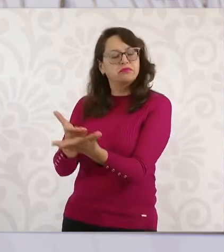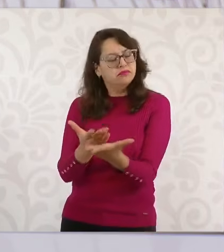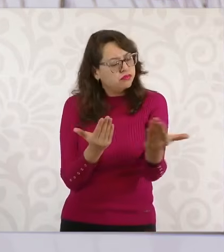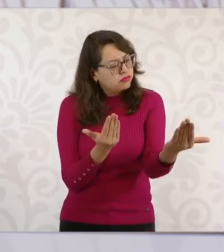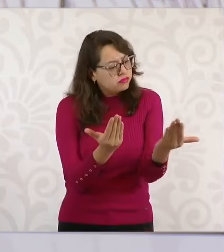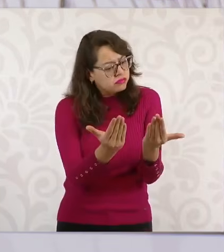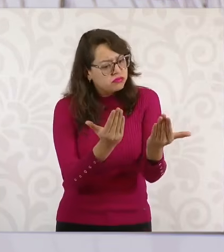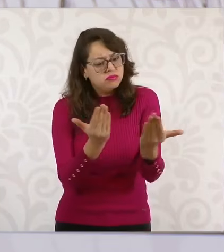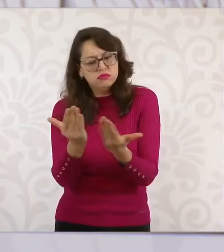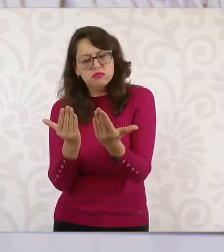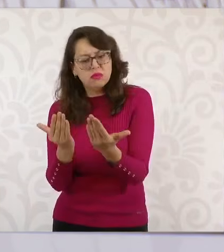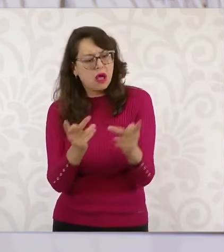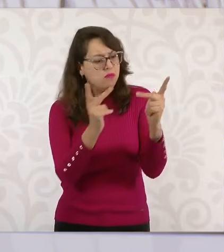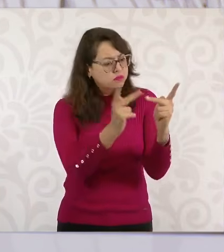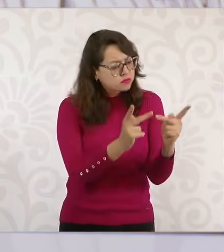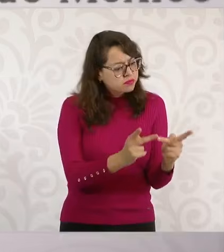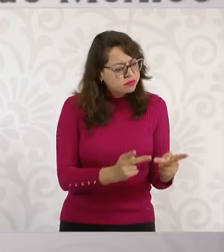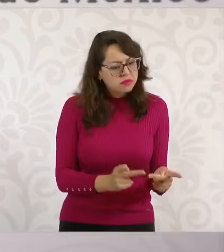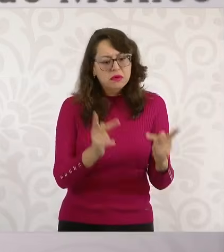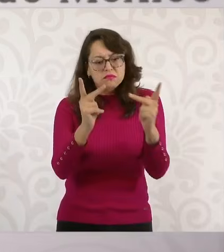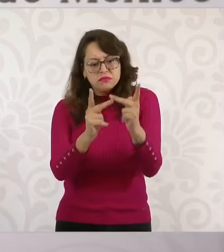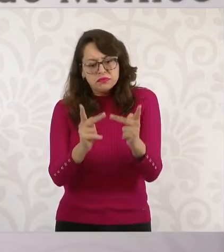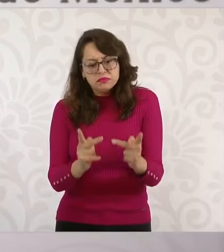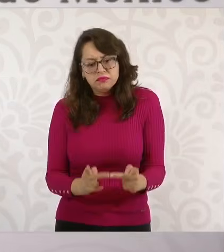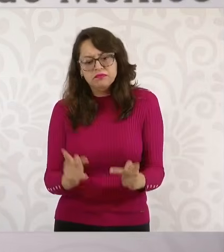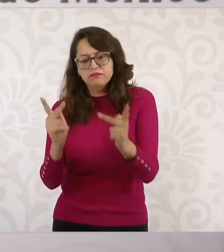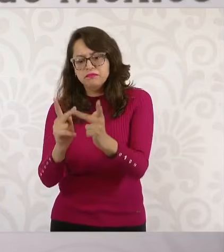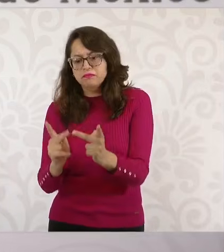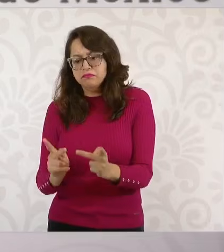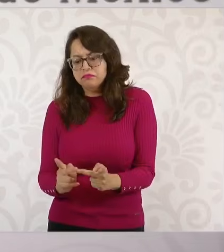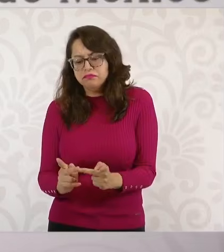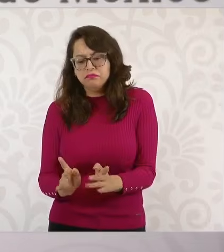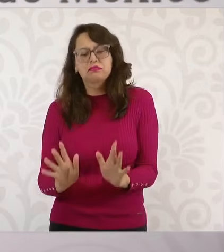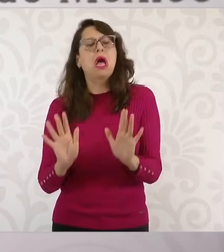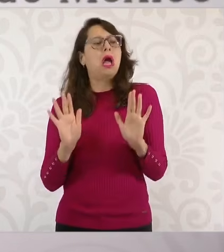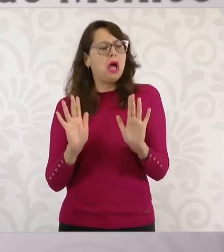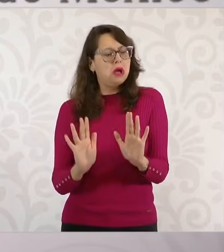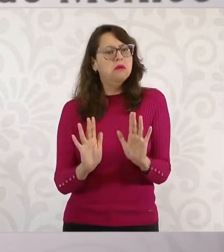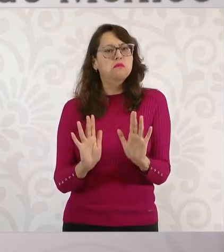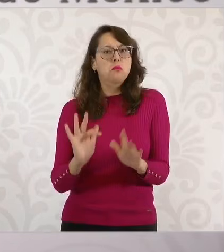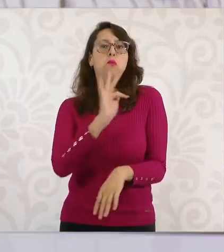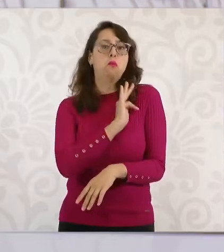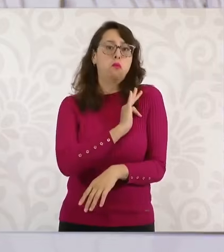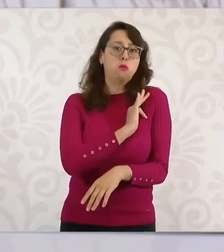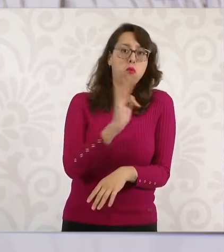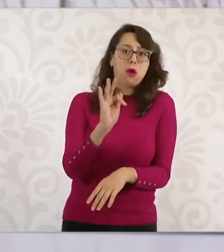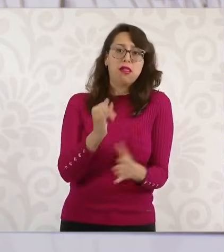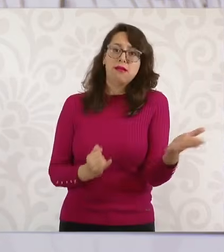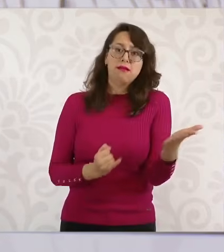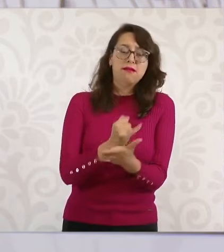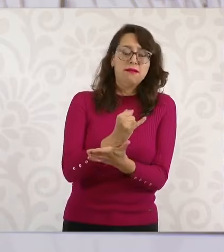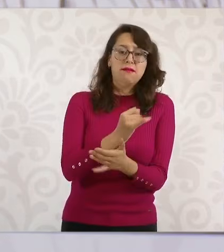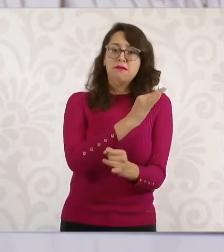observaciones y resolverlas por parte de las personas. Y ahí pues se ve